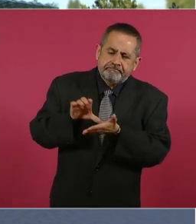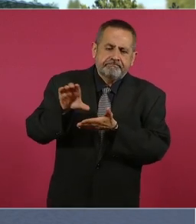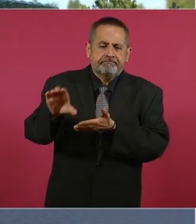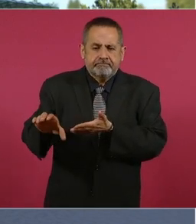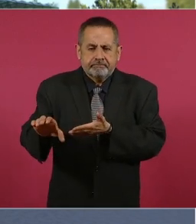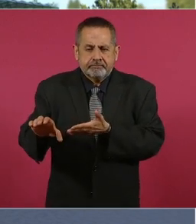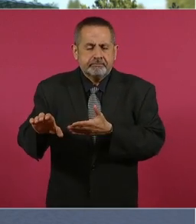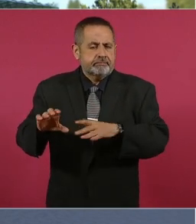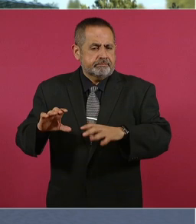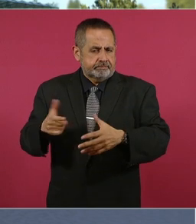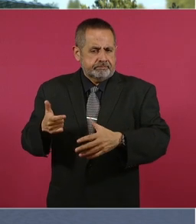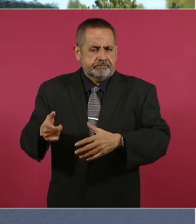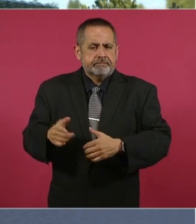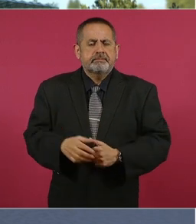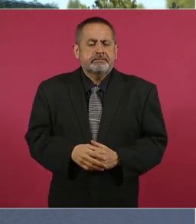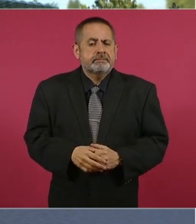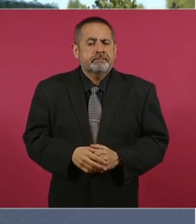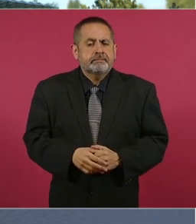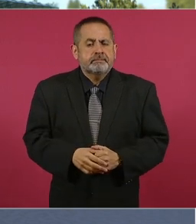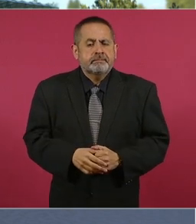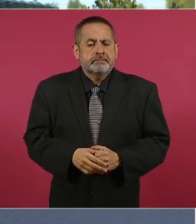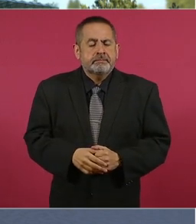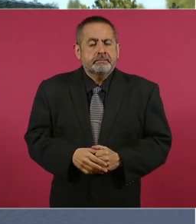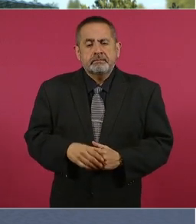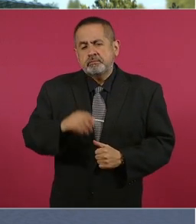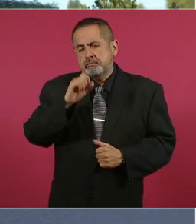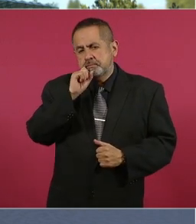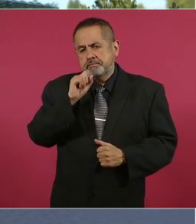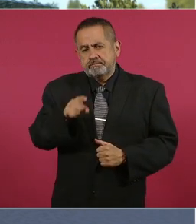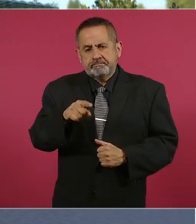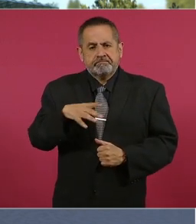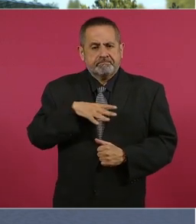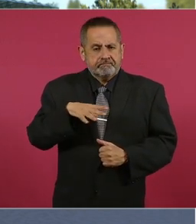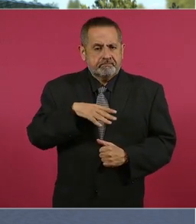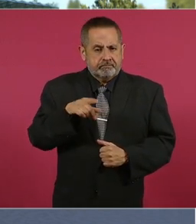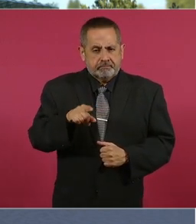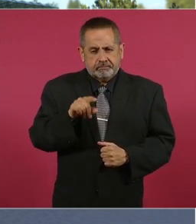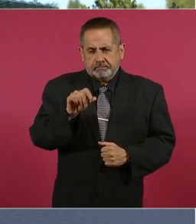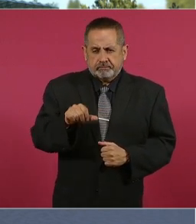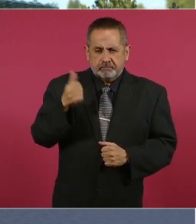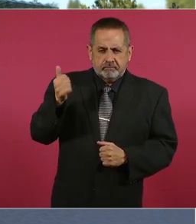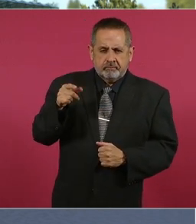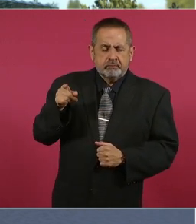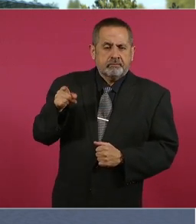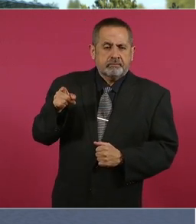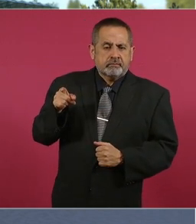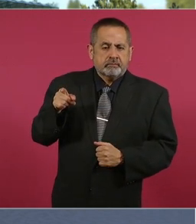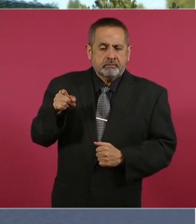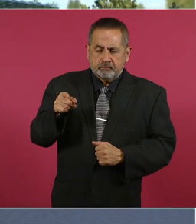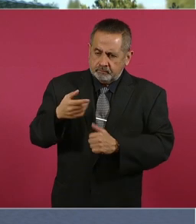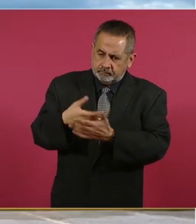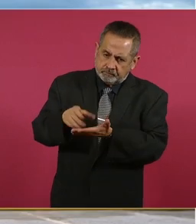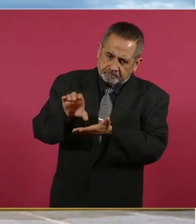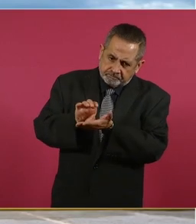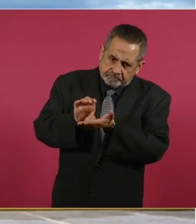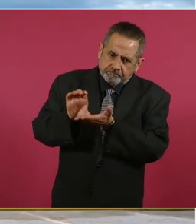1.459 millones de pesos. Y también tenemos la siguiente, la inversión que se ha